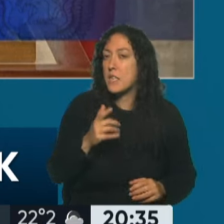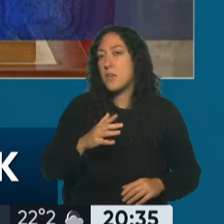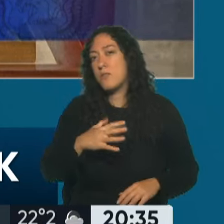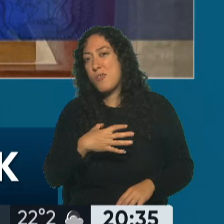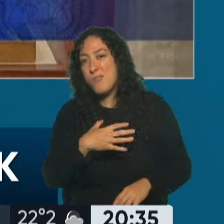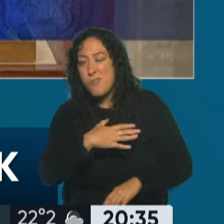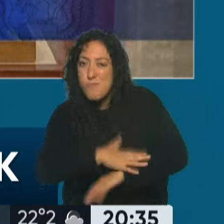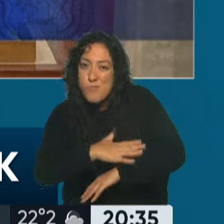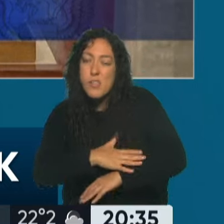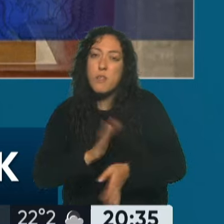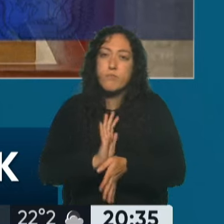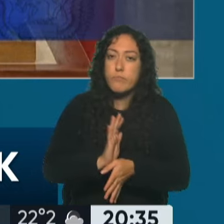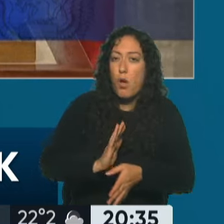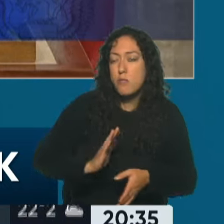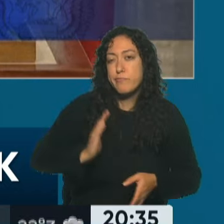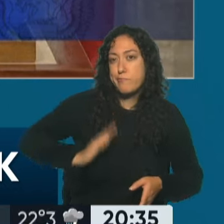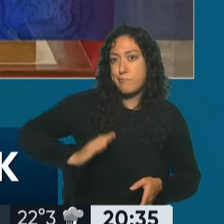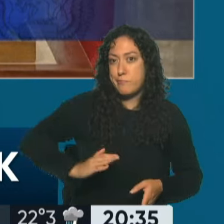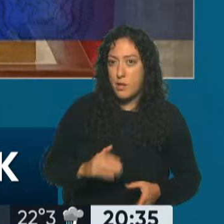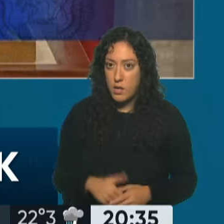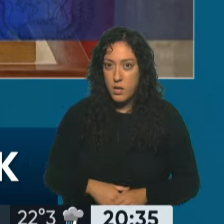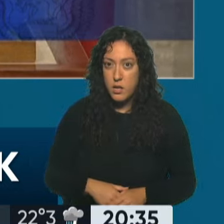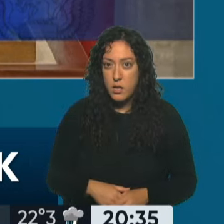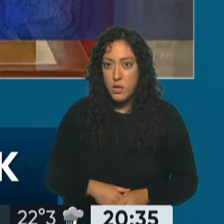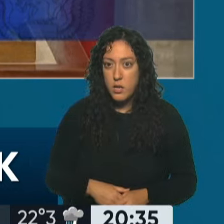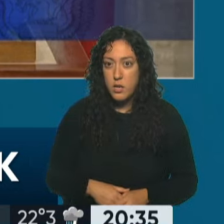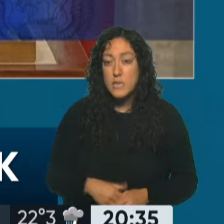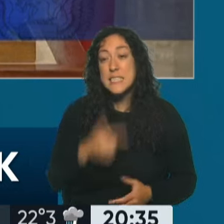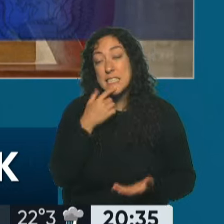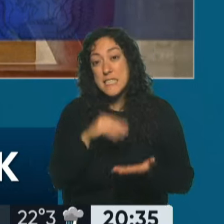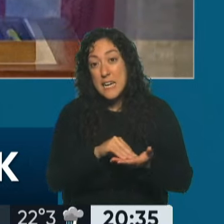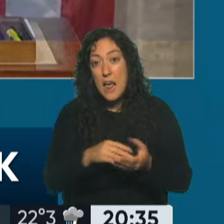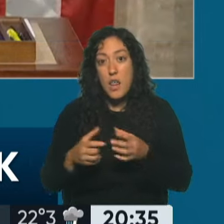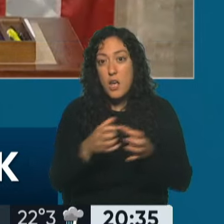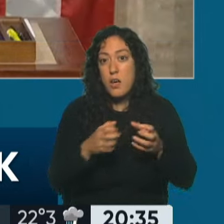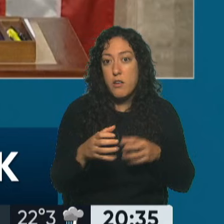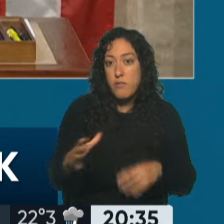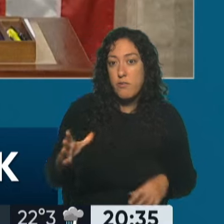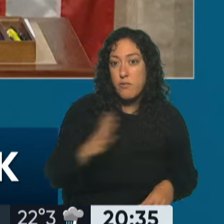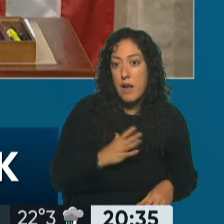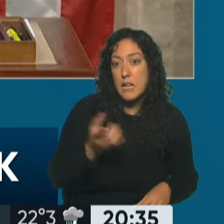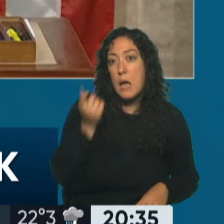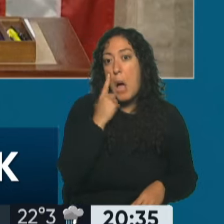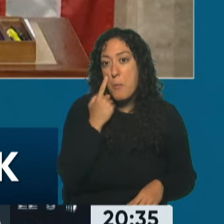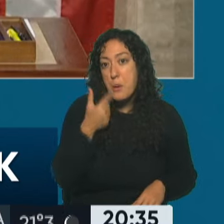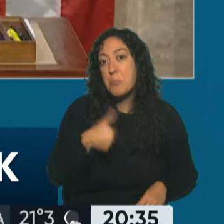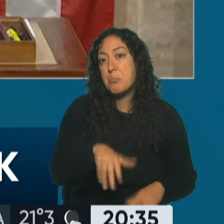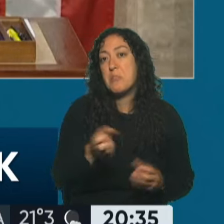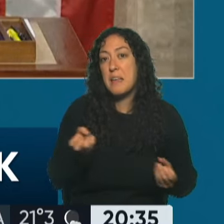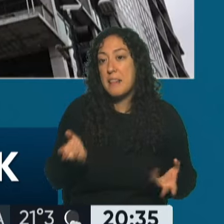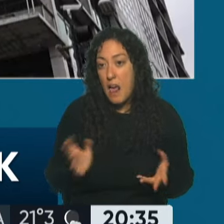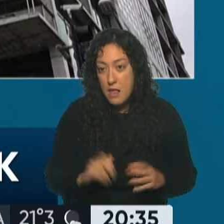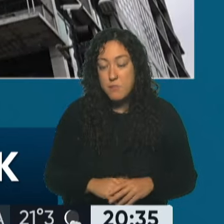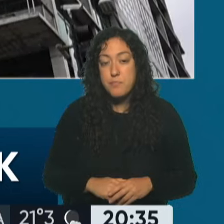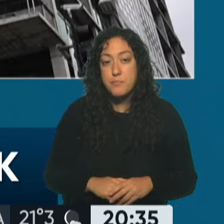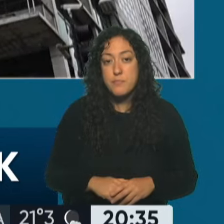comportamiento de intimidación. Ahora falta su paso por el Senado, donde no está muy claro qué puede llegar a pasar, pero lo cierto es que